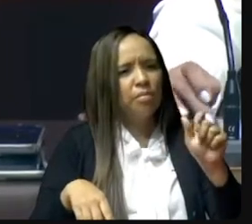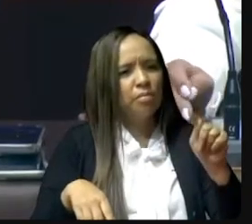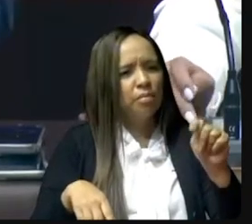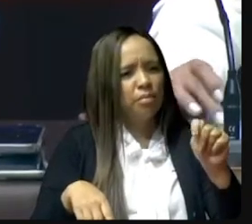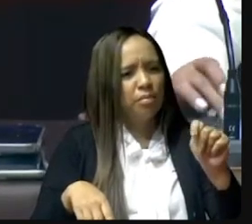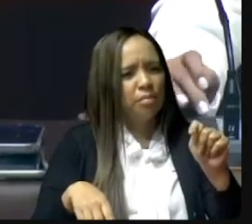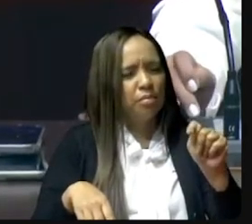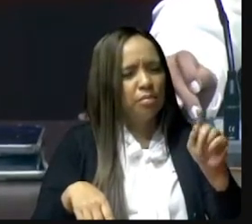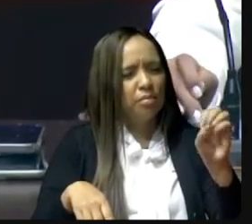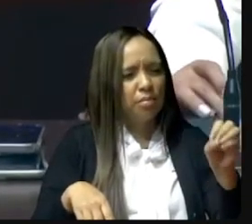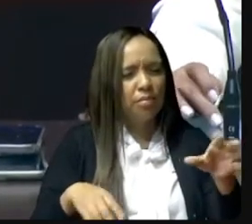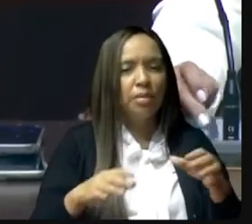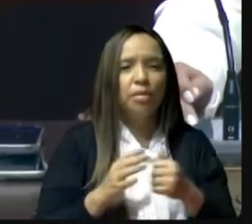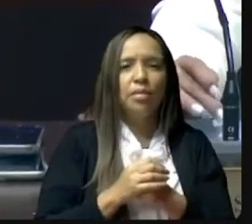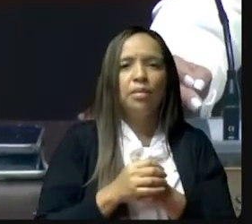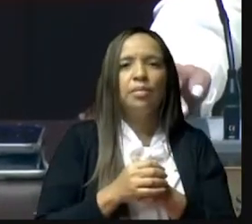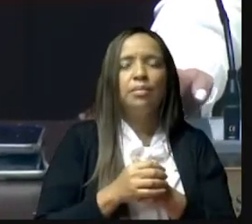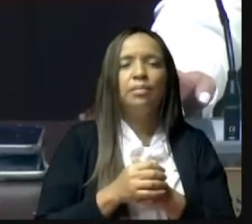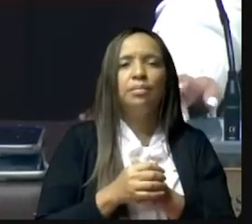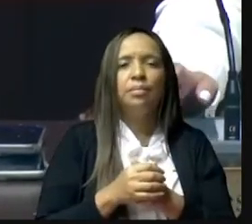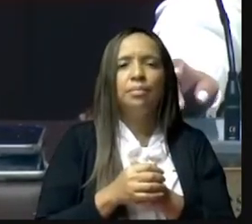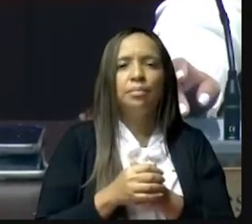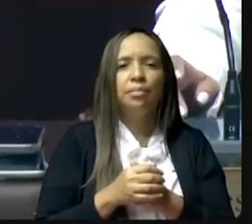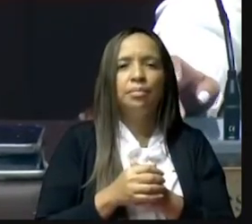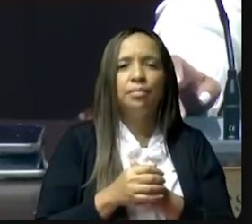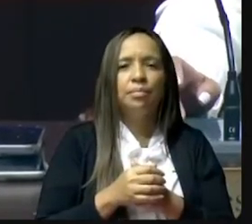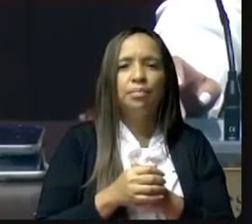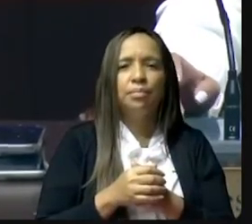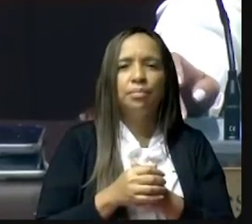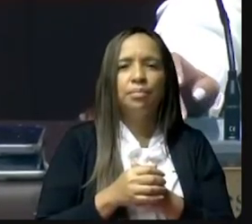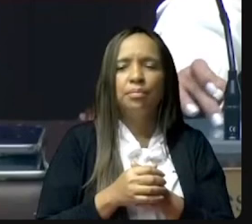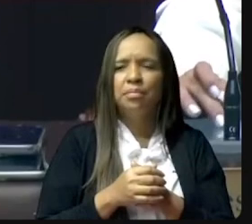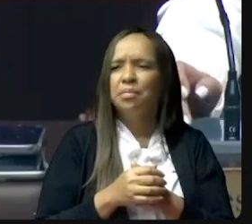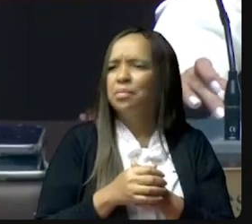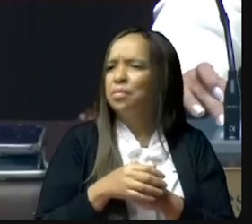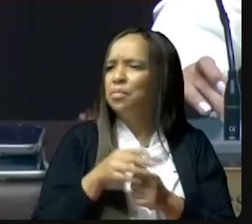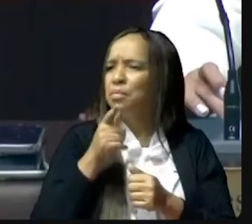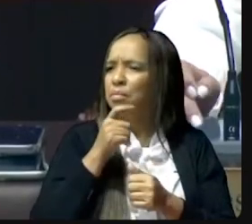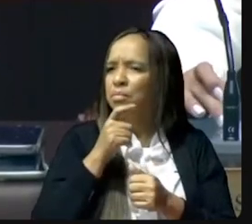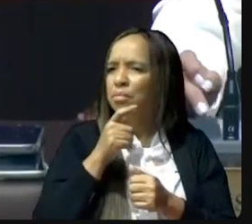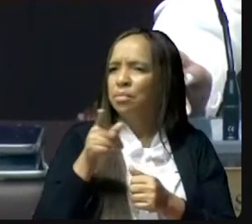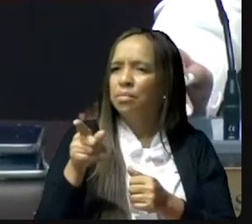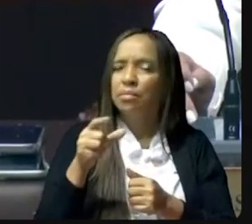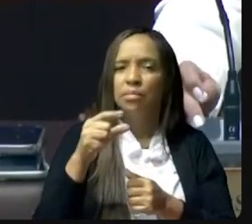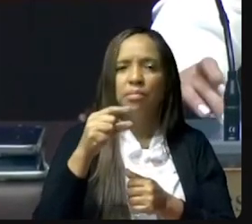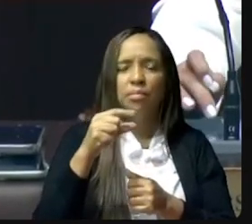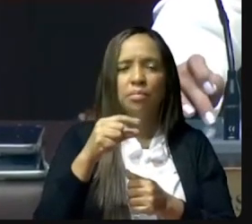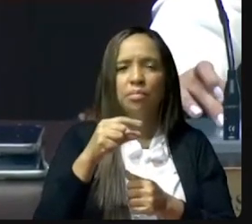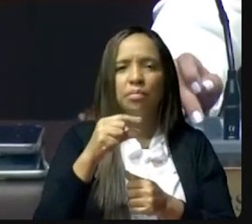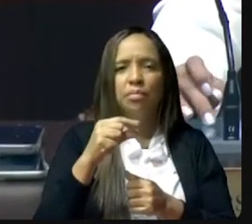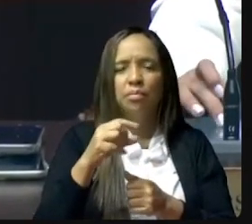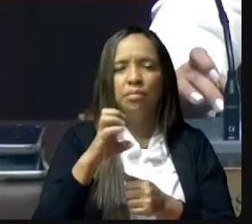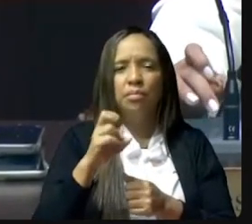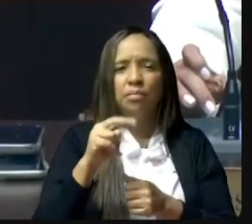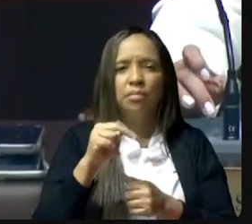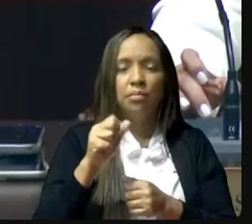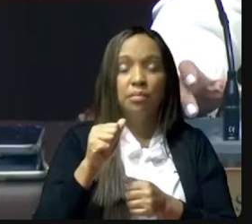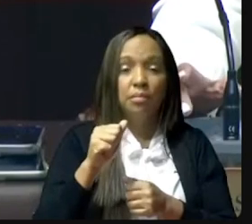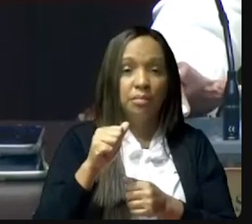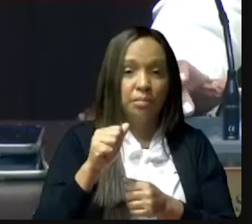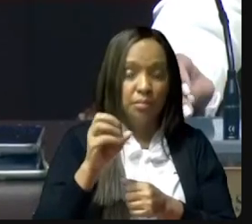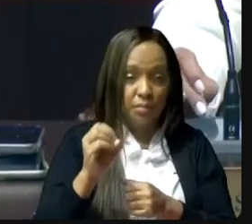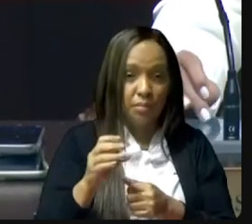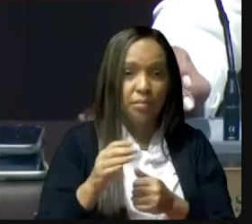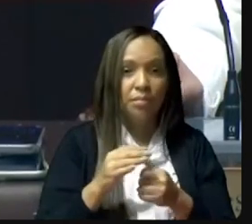eh onel se me quedó uno genado lo único